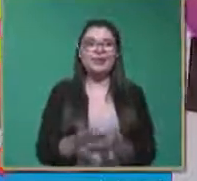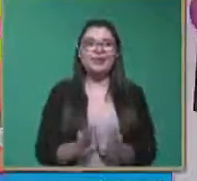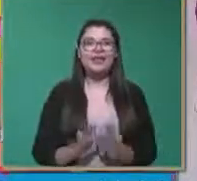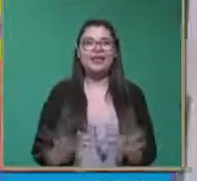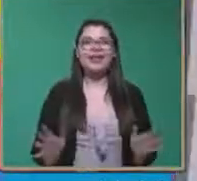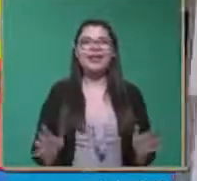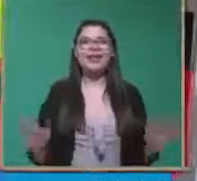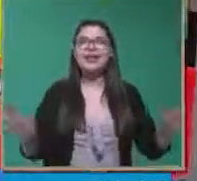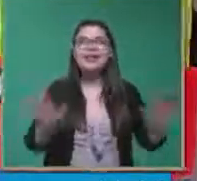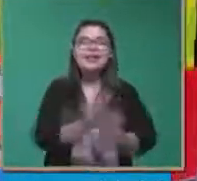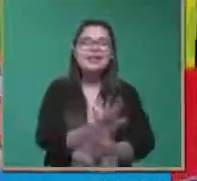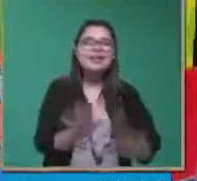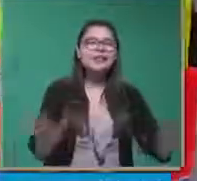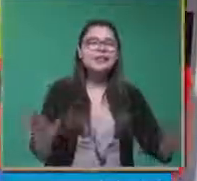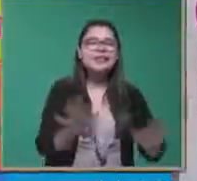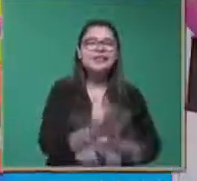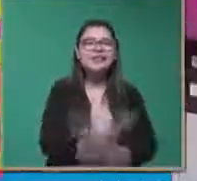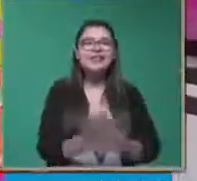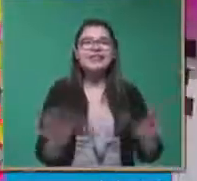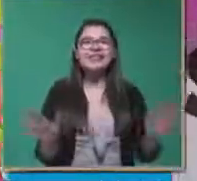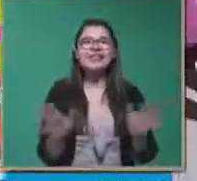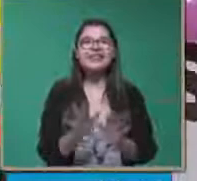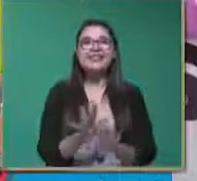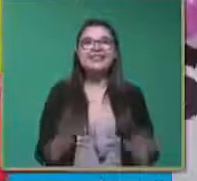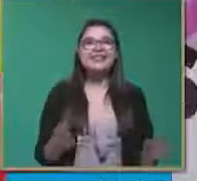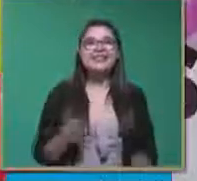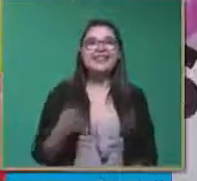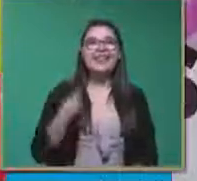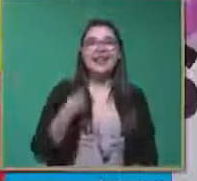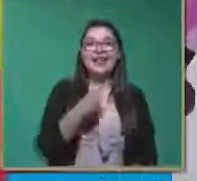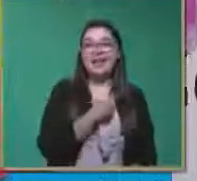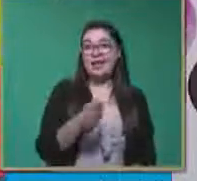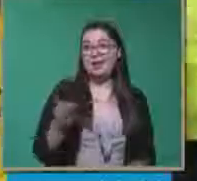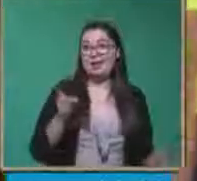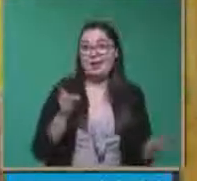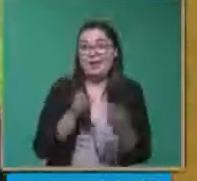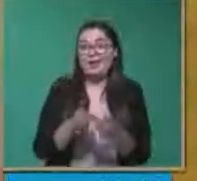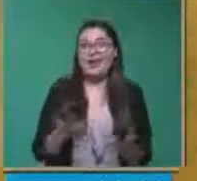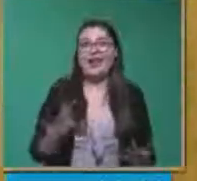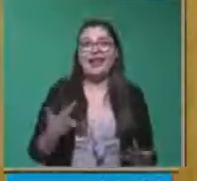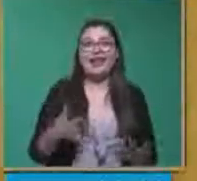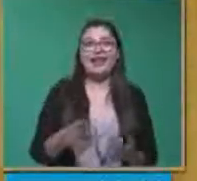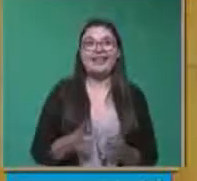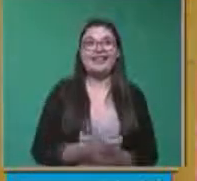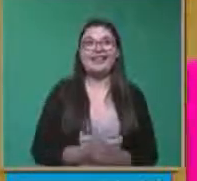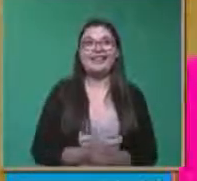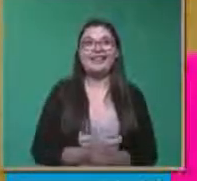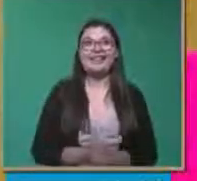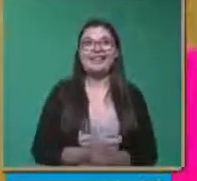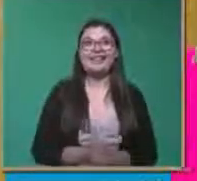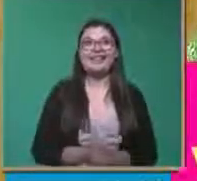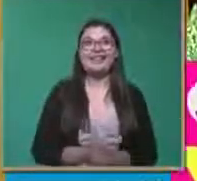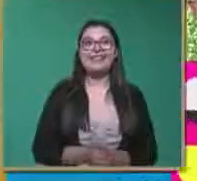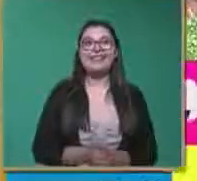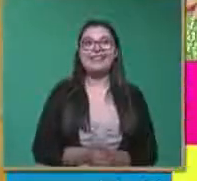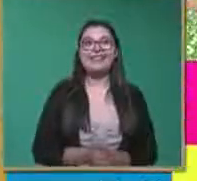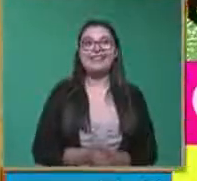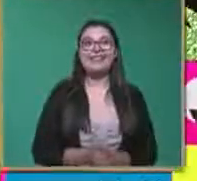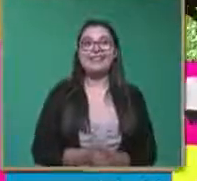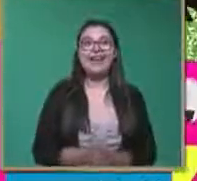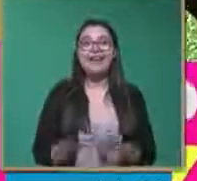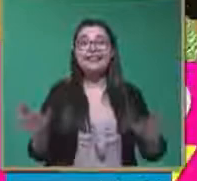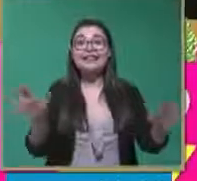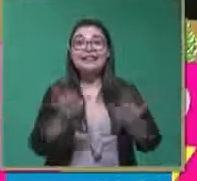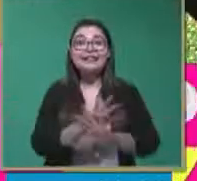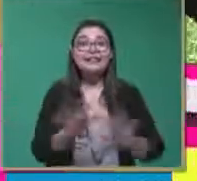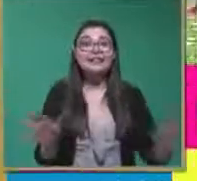a ver. ¡Ay, estoy escuchando pasos de la maestra Yuli! Casi me atrapa, maestra. Para el